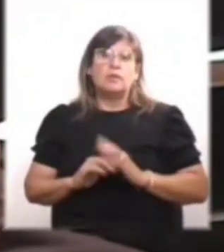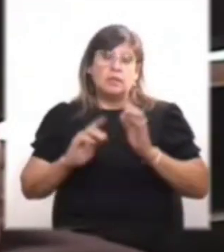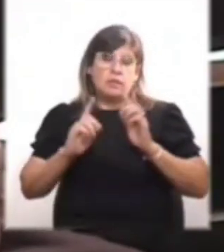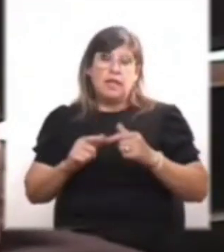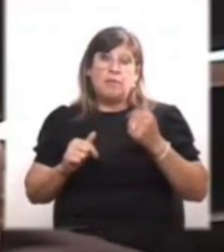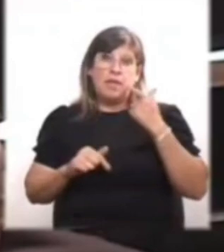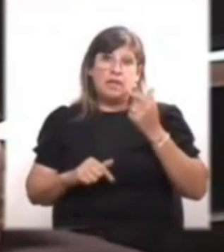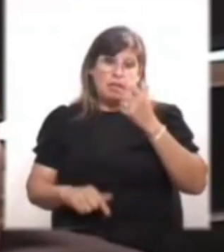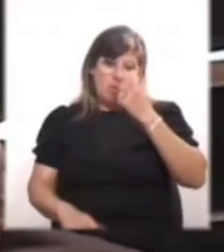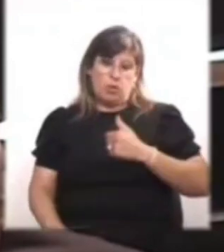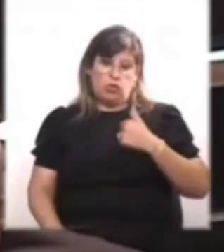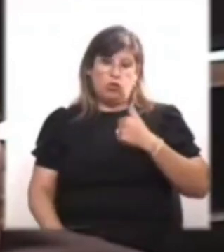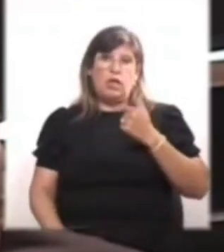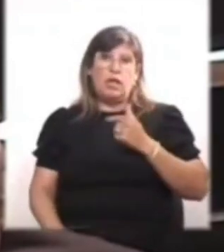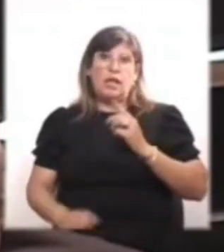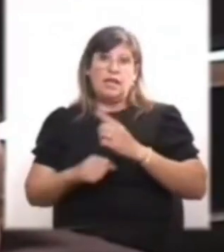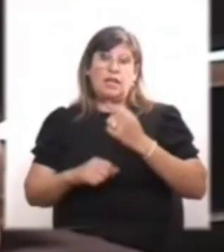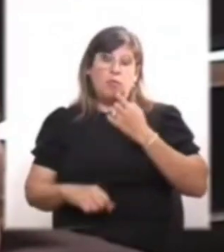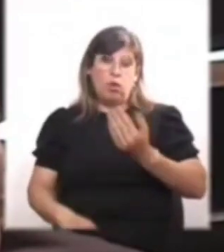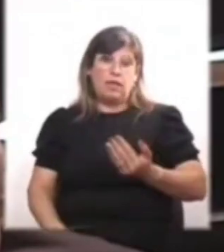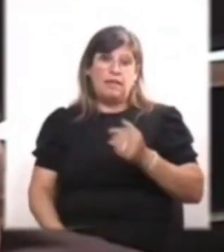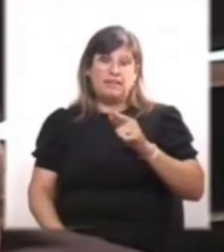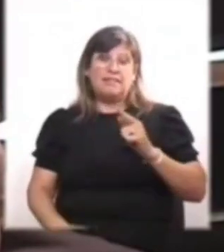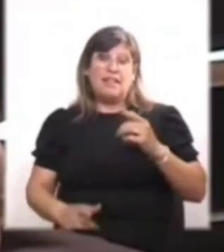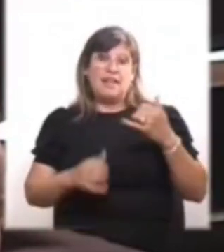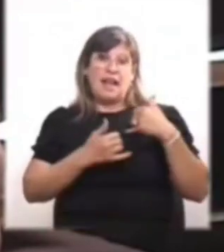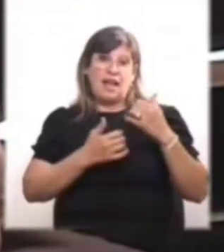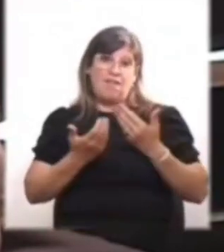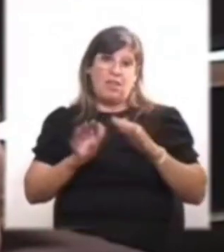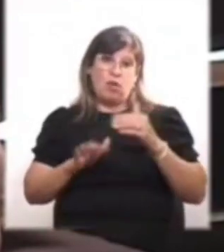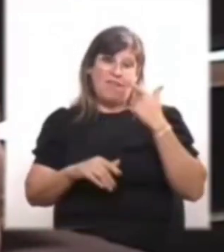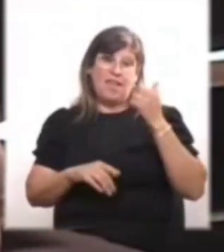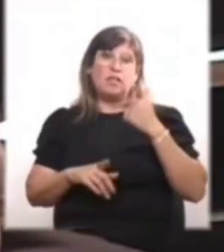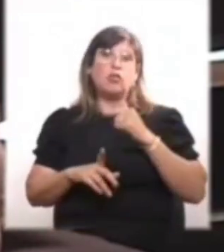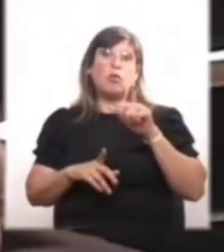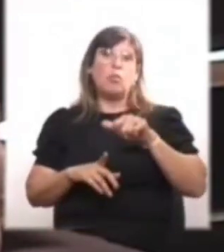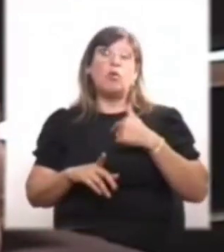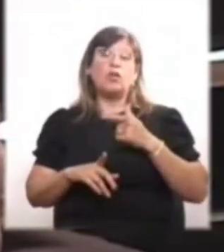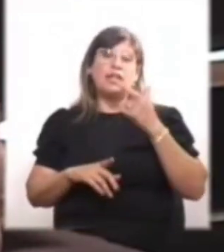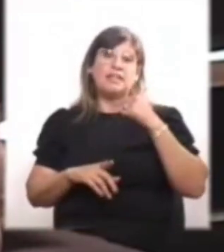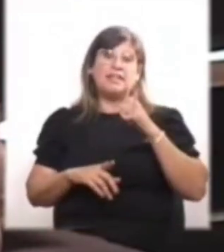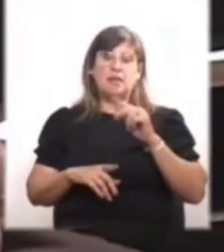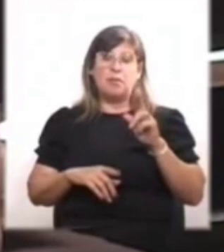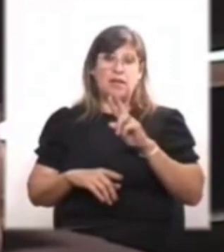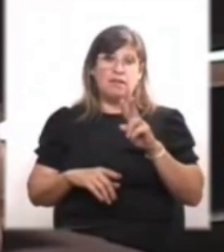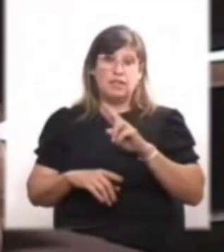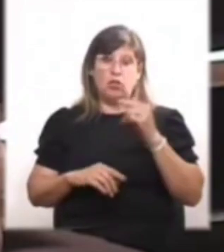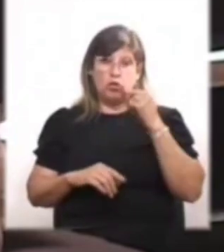También en lo personal debo agradecer a Cabildo Abierto, porque entre la creación de la comisión en septiembre del 22